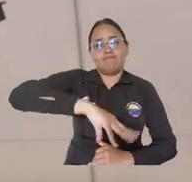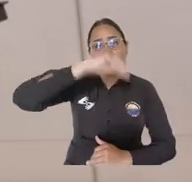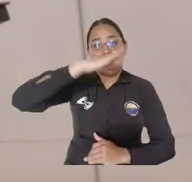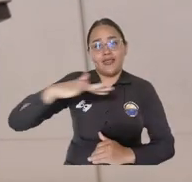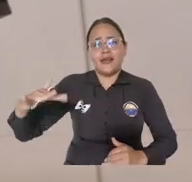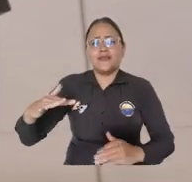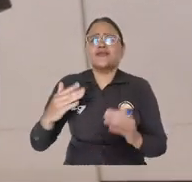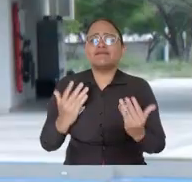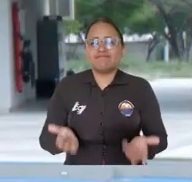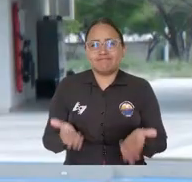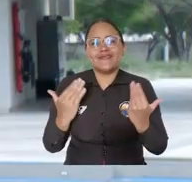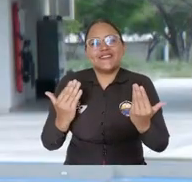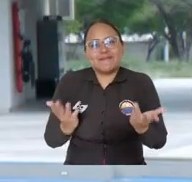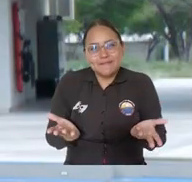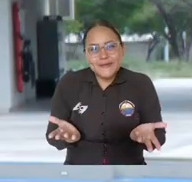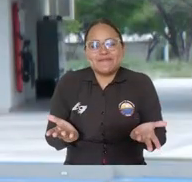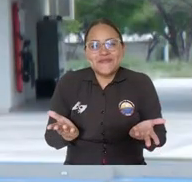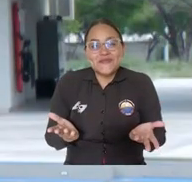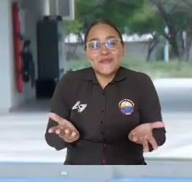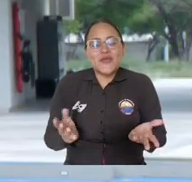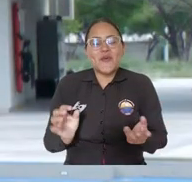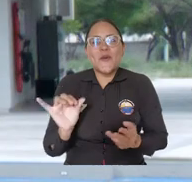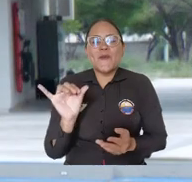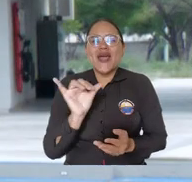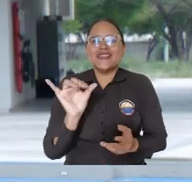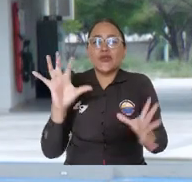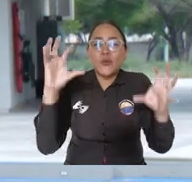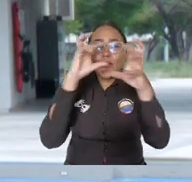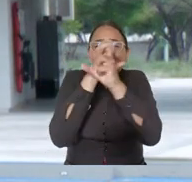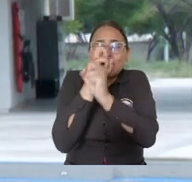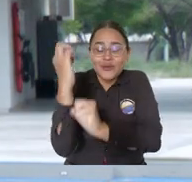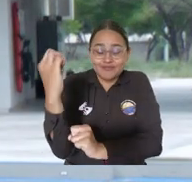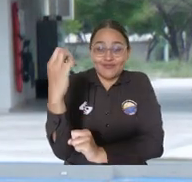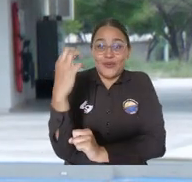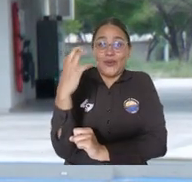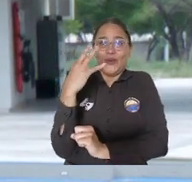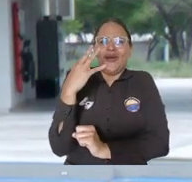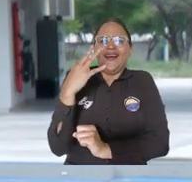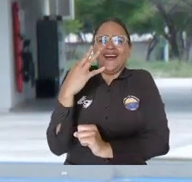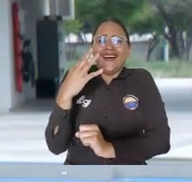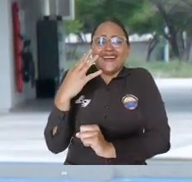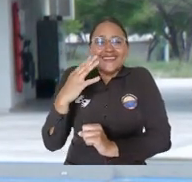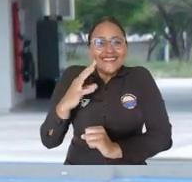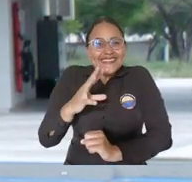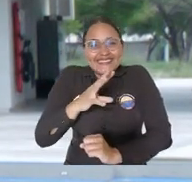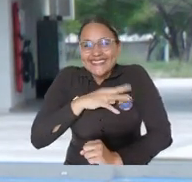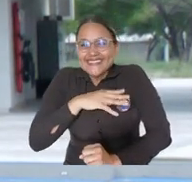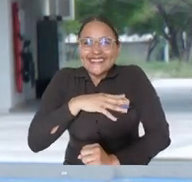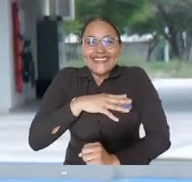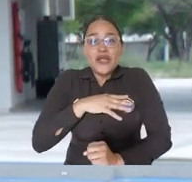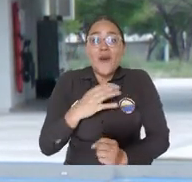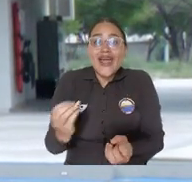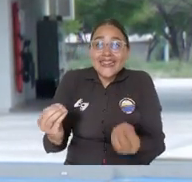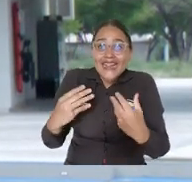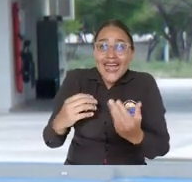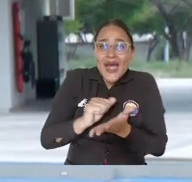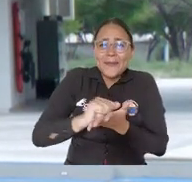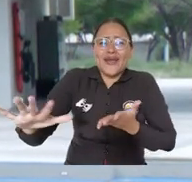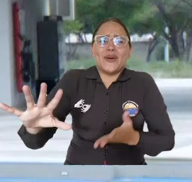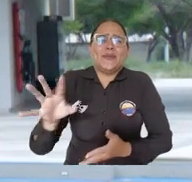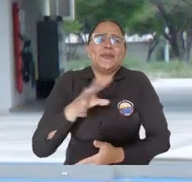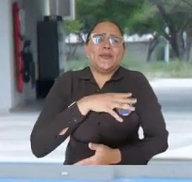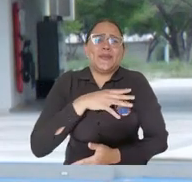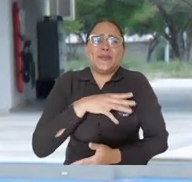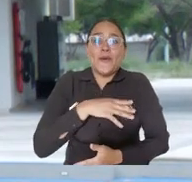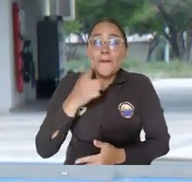El programa Talento Magdalena de alguna forma fue como un foco que se encendió en la oscuridad, porque cuando supe que